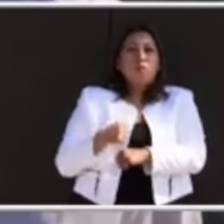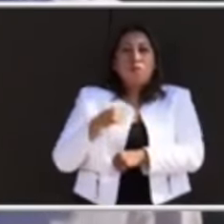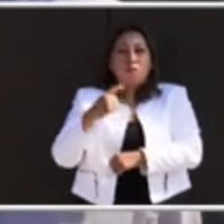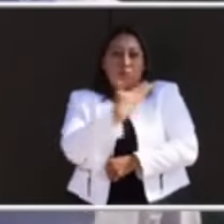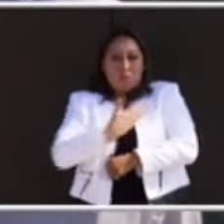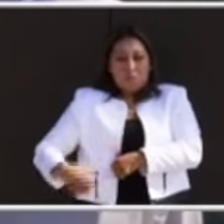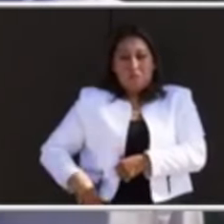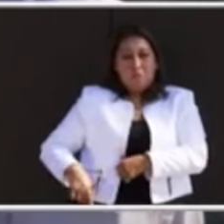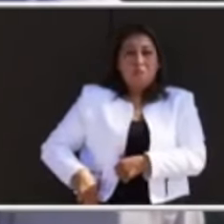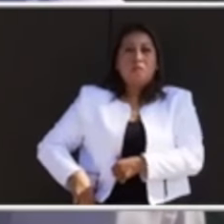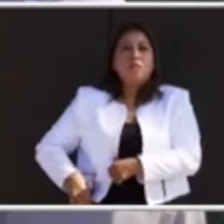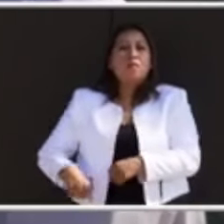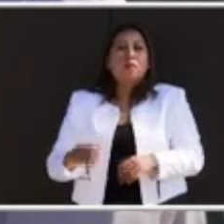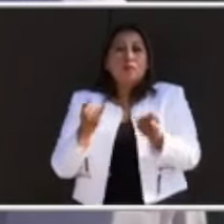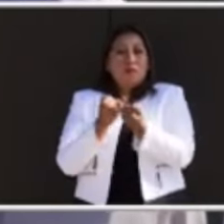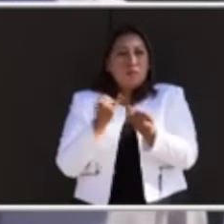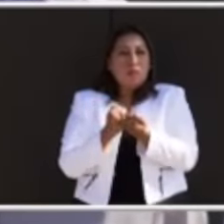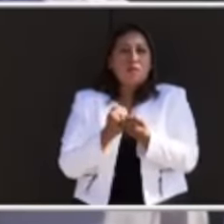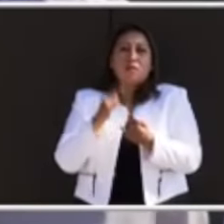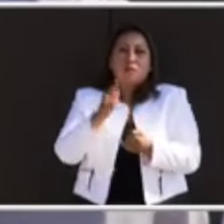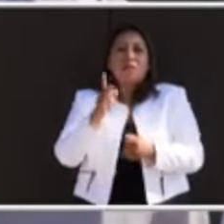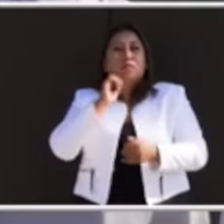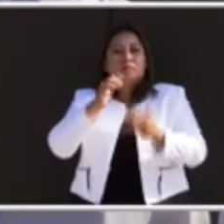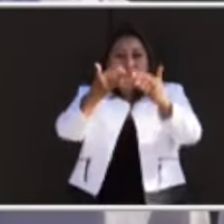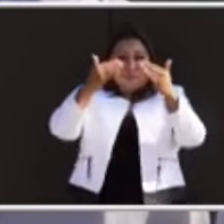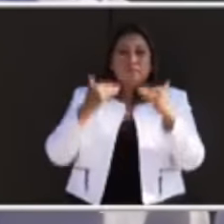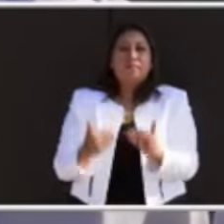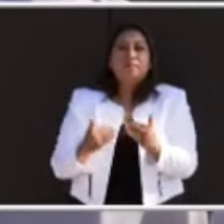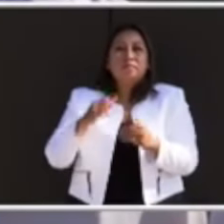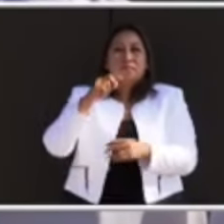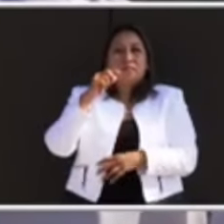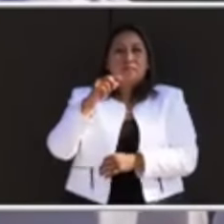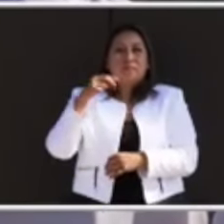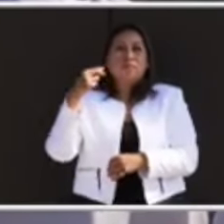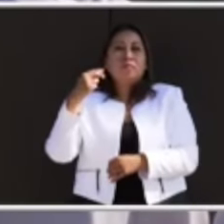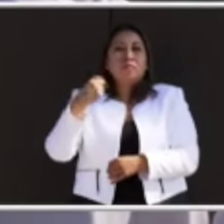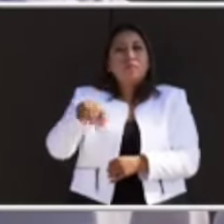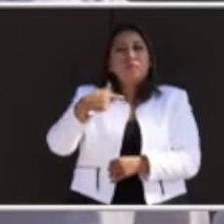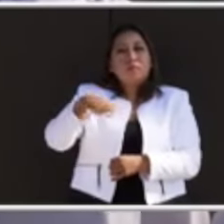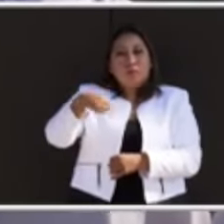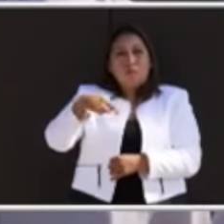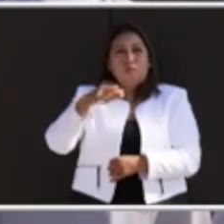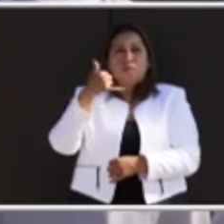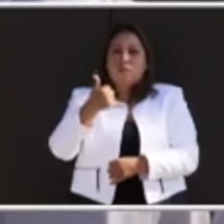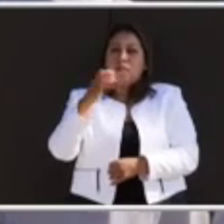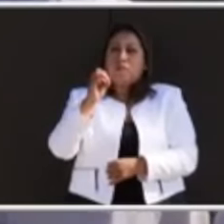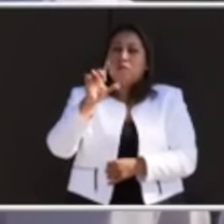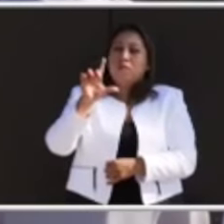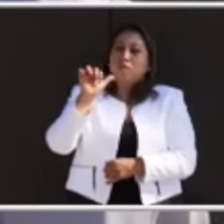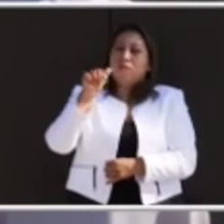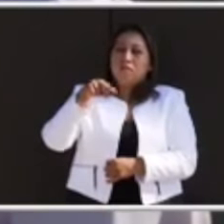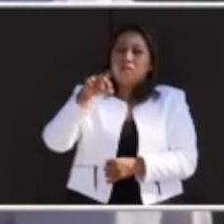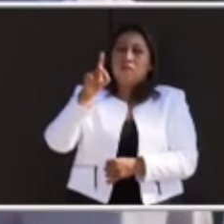campo veracruzano. La arquitecta Yolanda Baizabal Díaz Silva, será secretaria